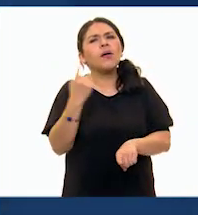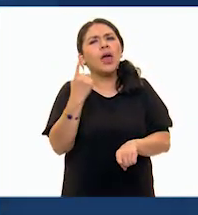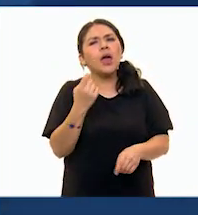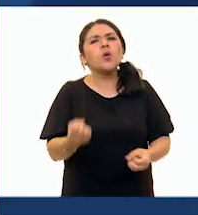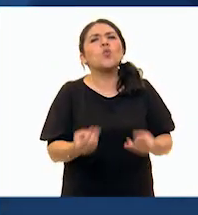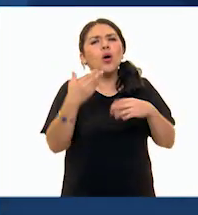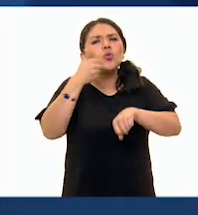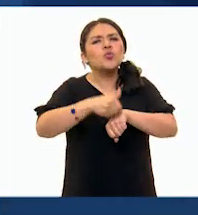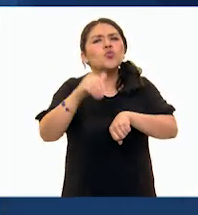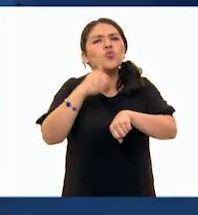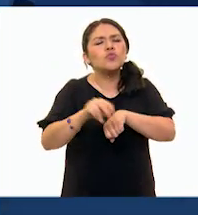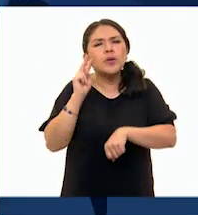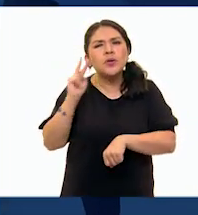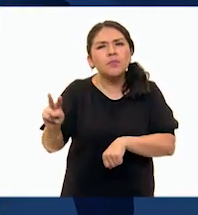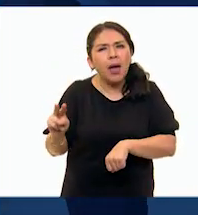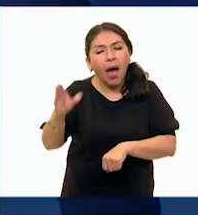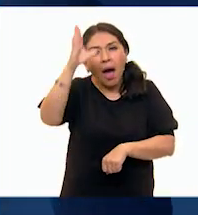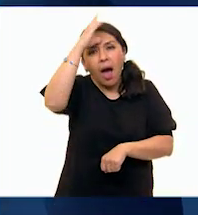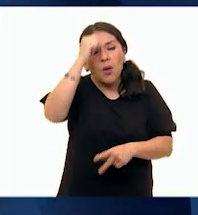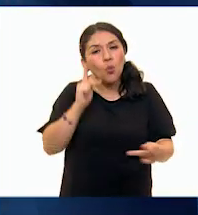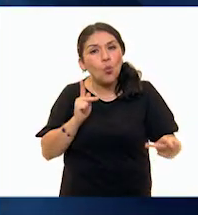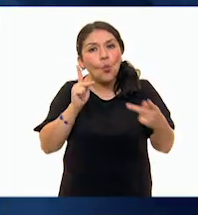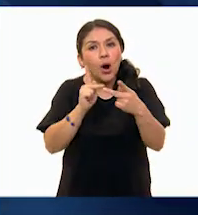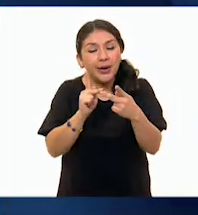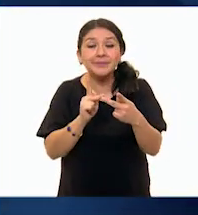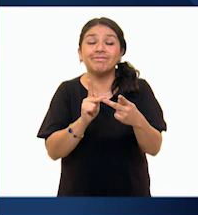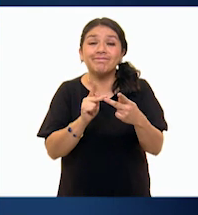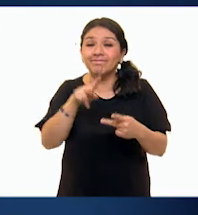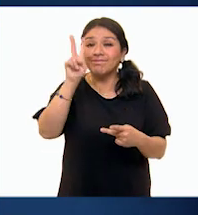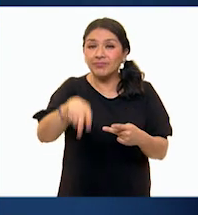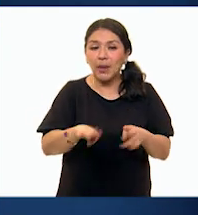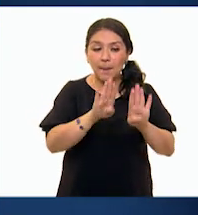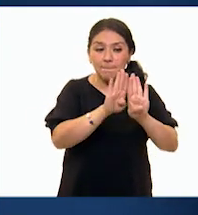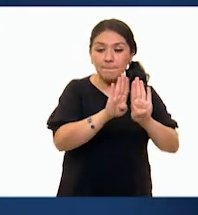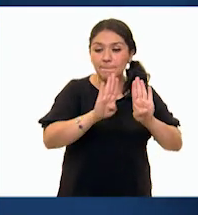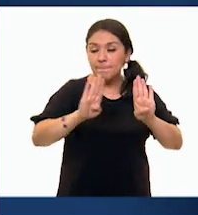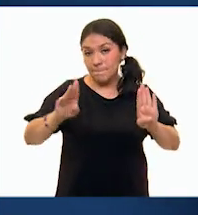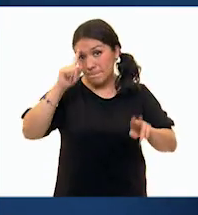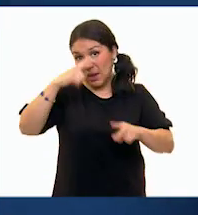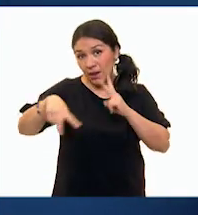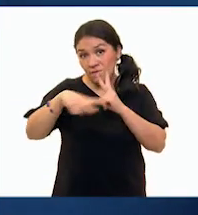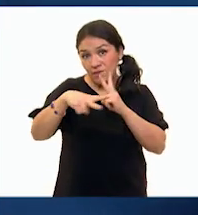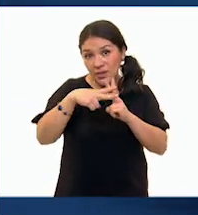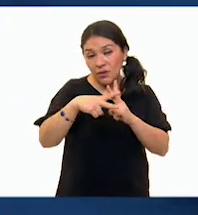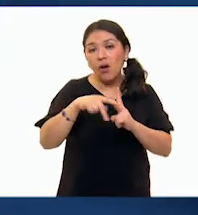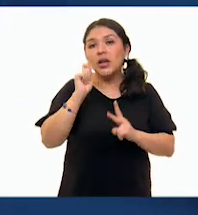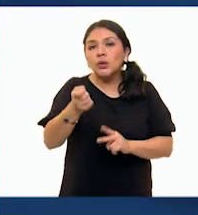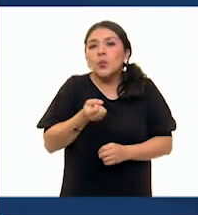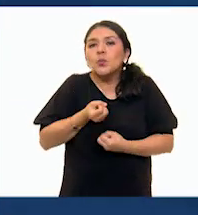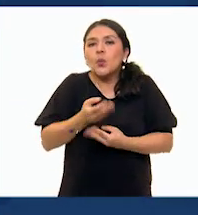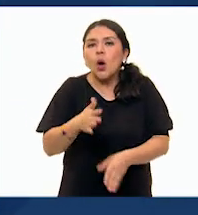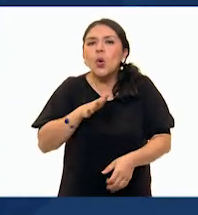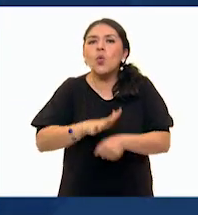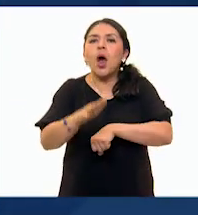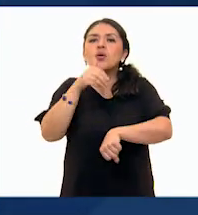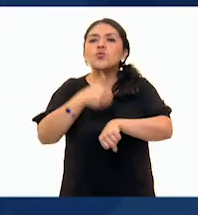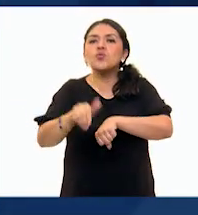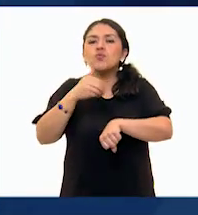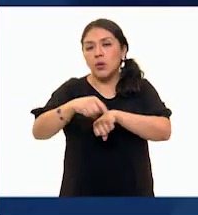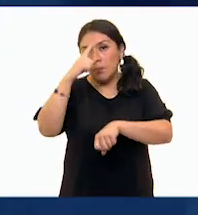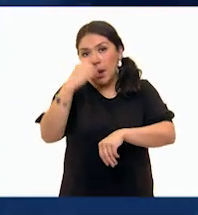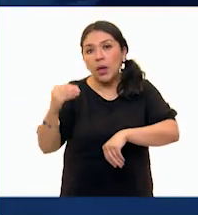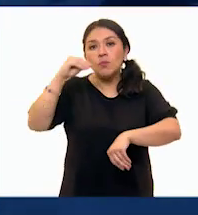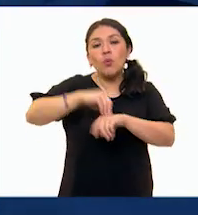de la estructura. Así es, la cantidad de hojas de vidrio nos va dando el número que ocuparía la